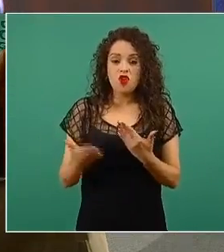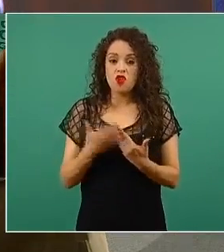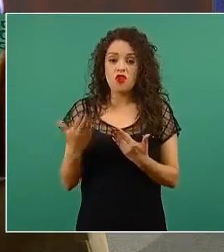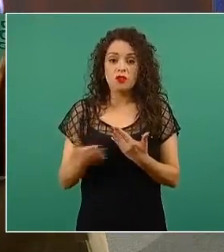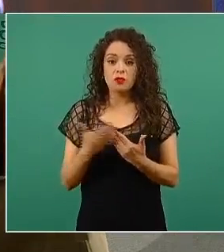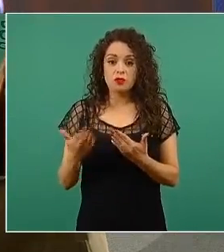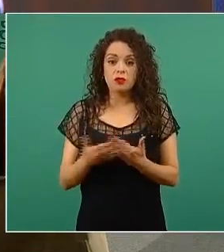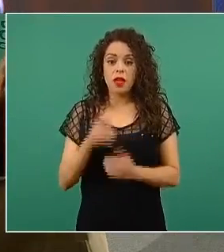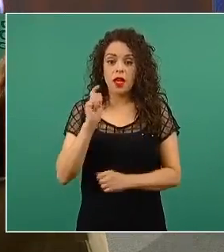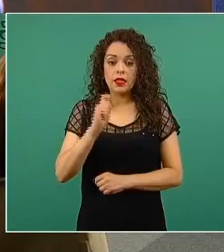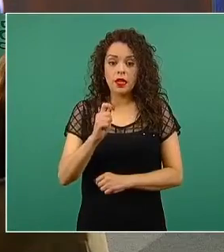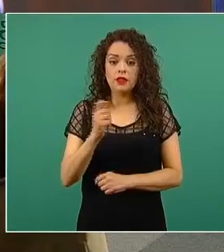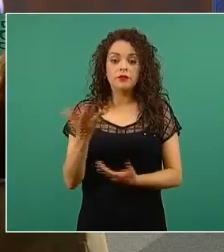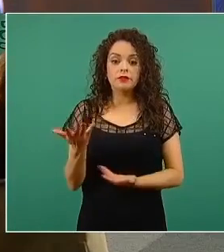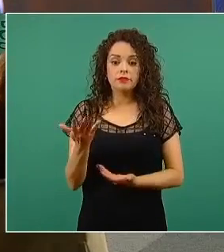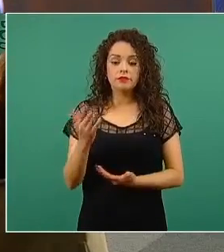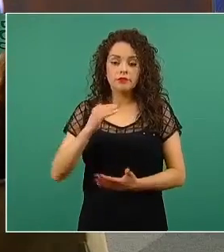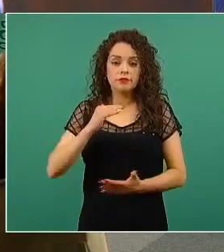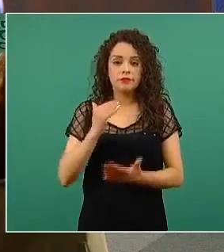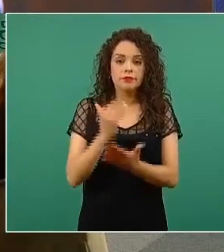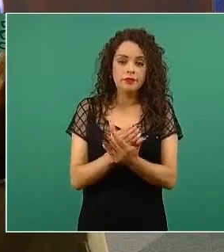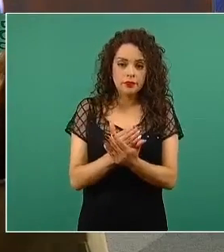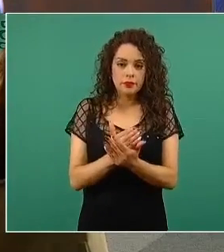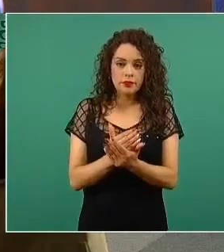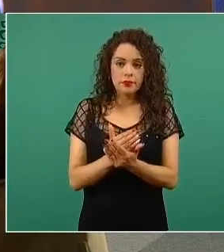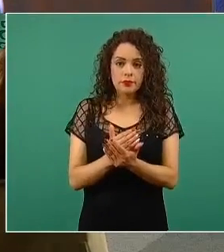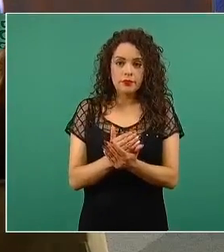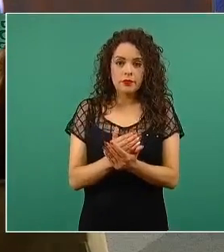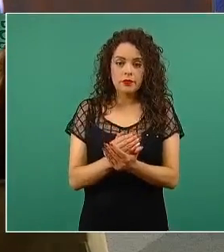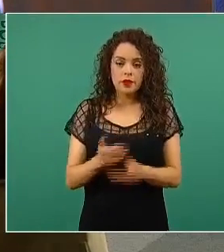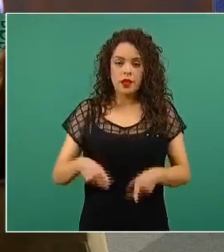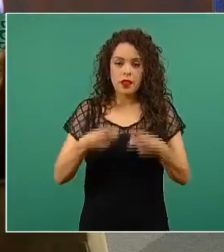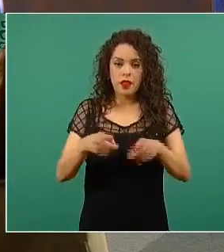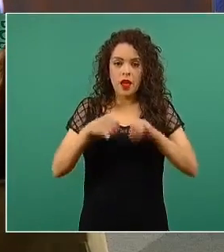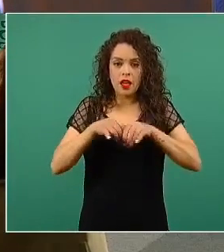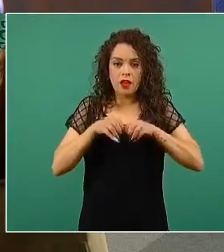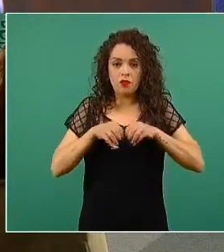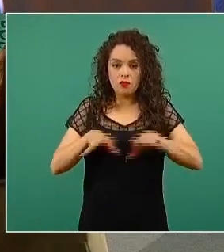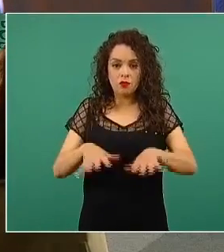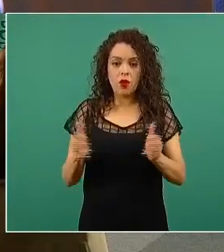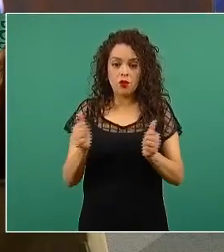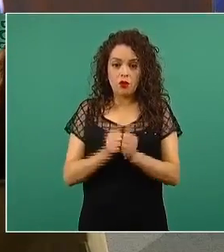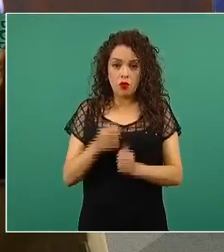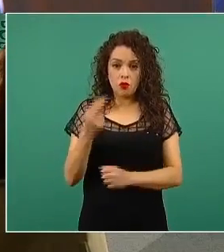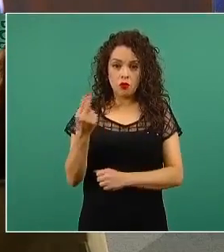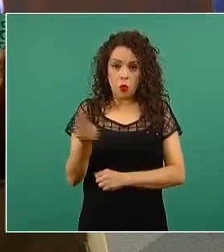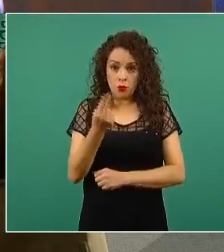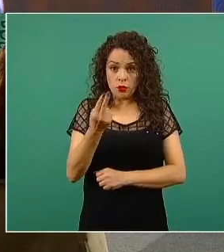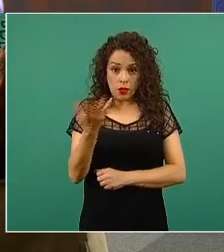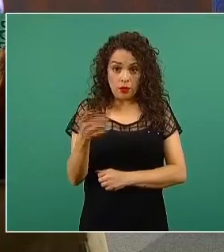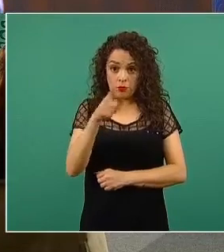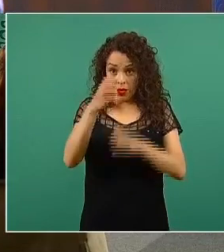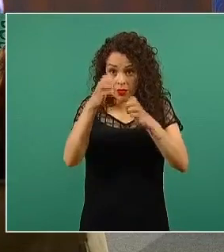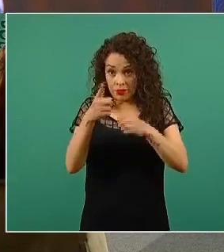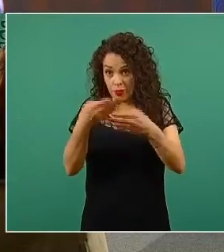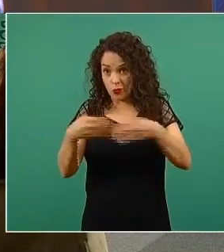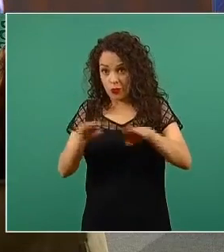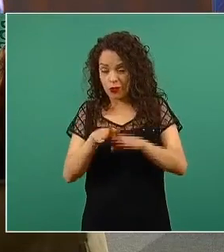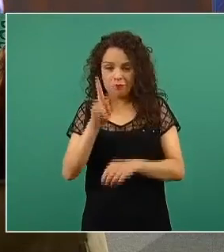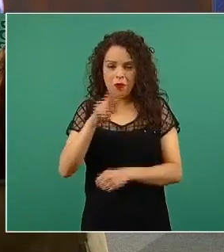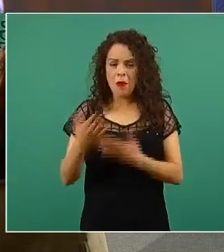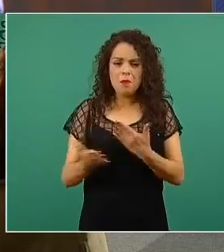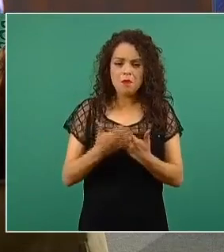se suspendió este ejercicio de comunicación con usted que está en casa. Fueron pocos los